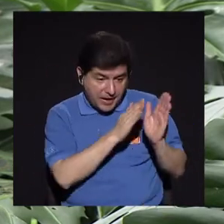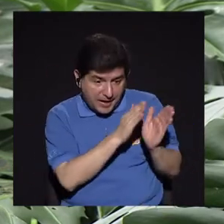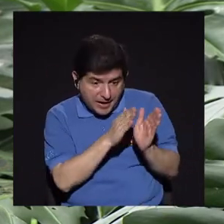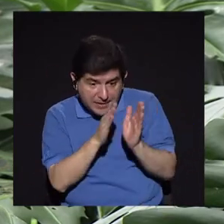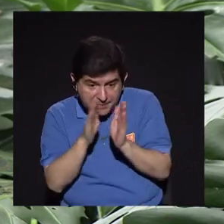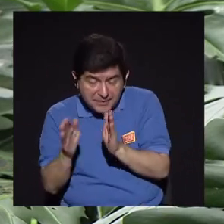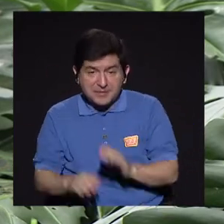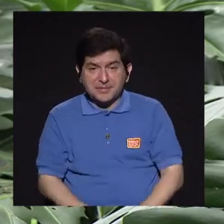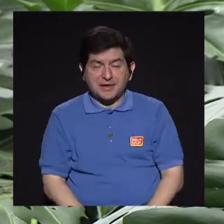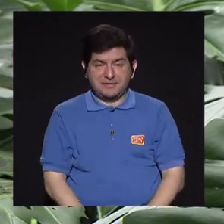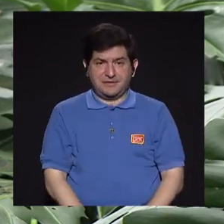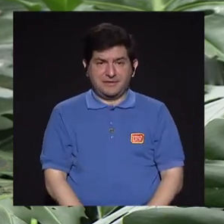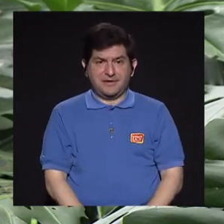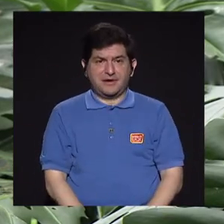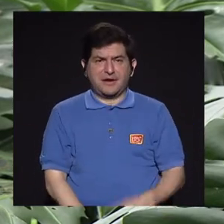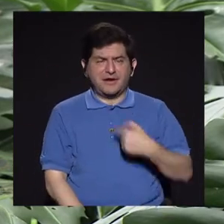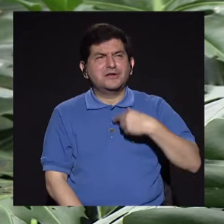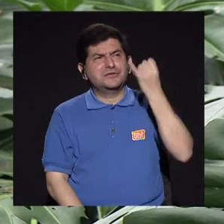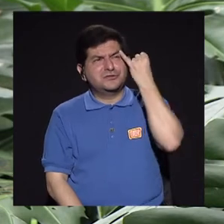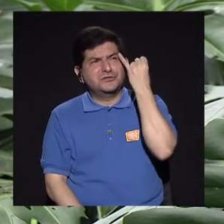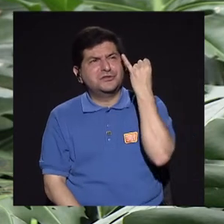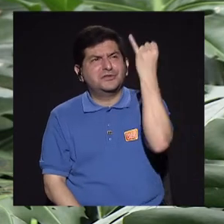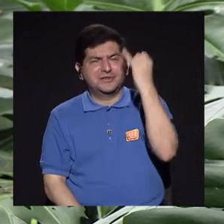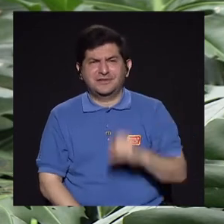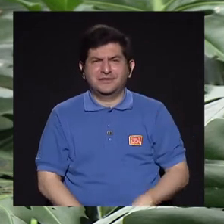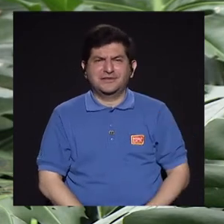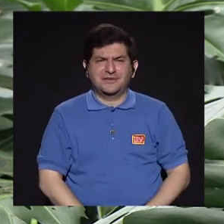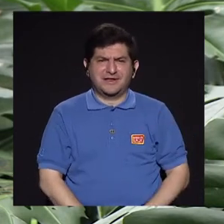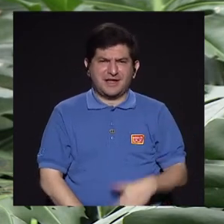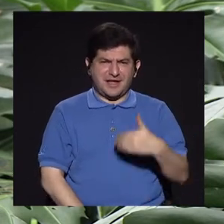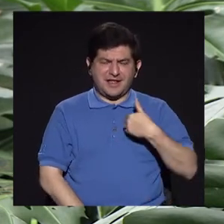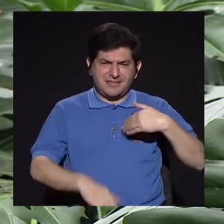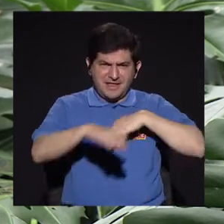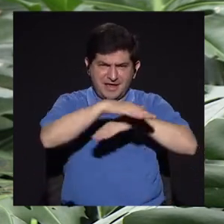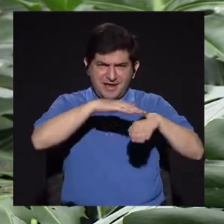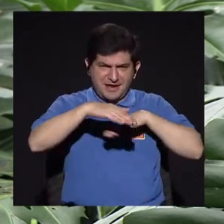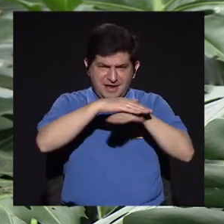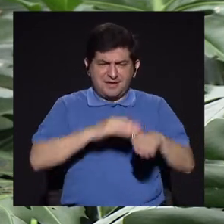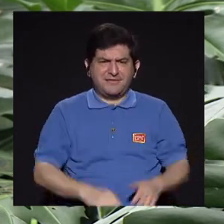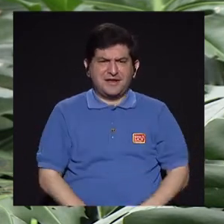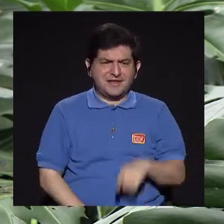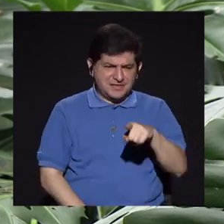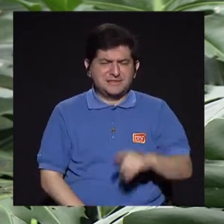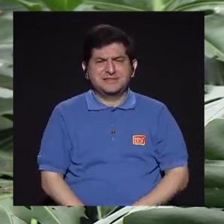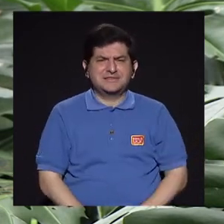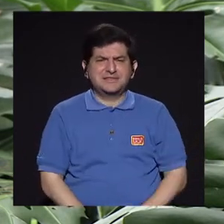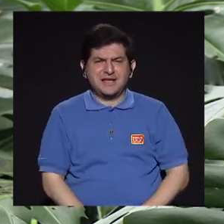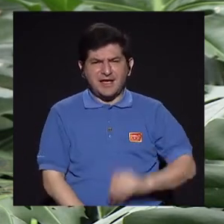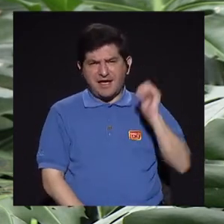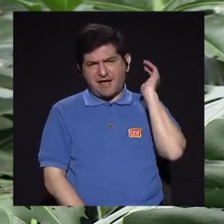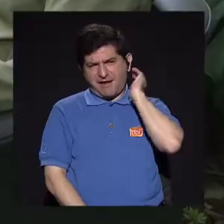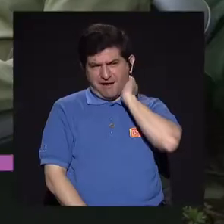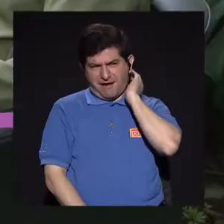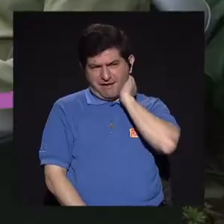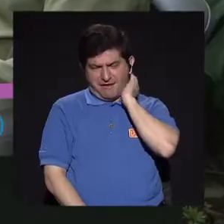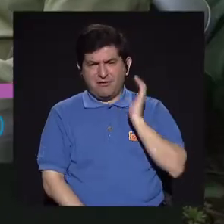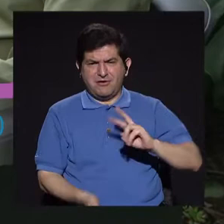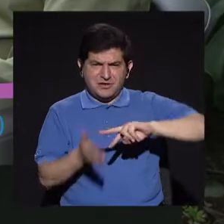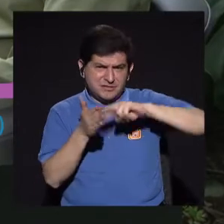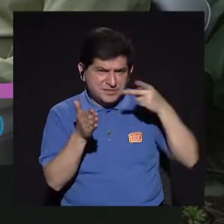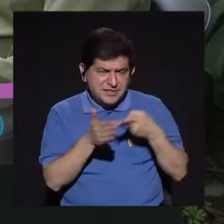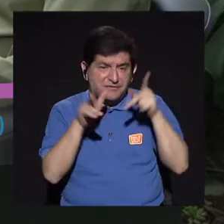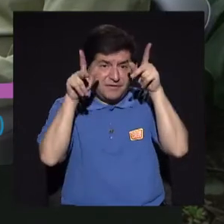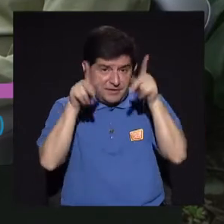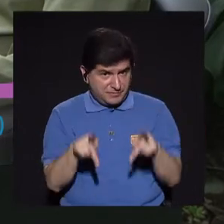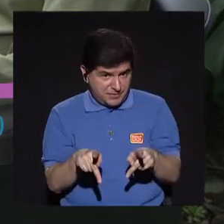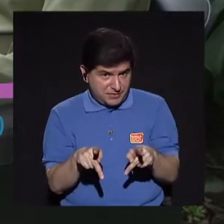yo tengo, no sé, me crecí con el concepto de que tenían una base que era una base alcohólica. Sí. Entonces, esto me significa